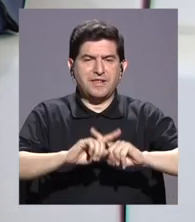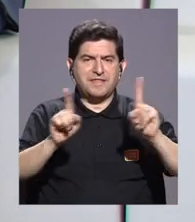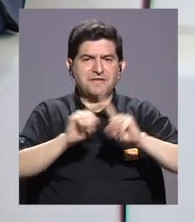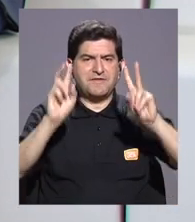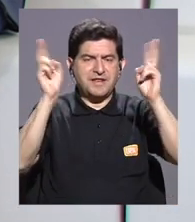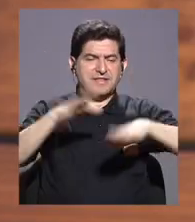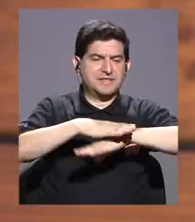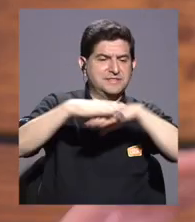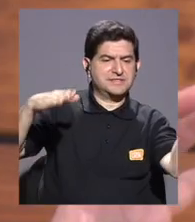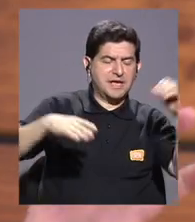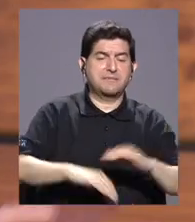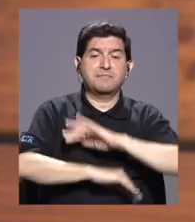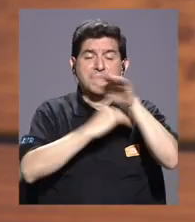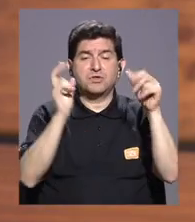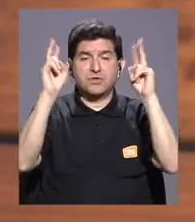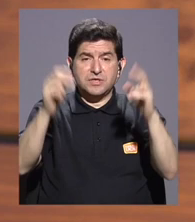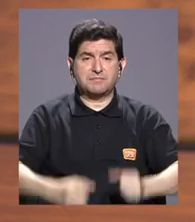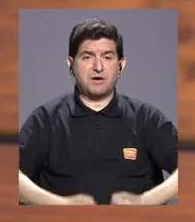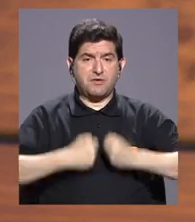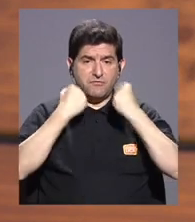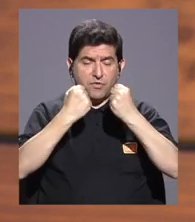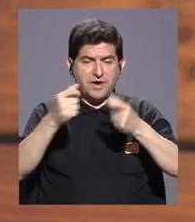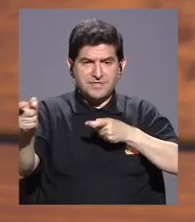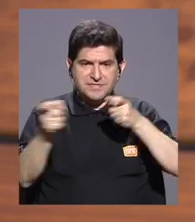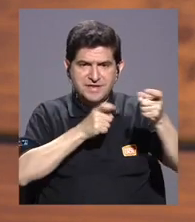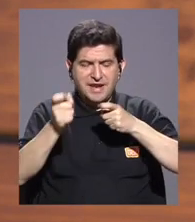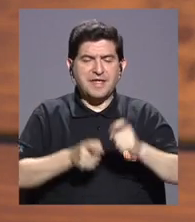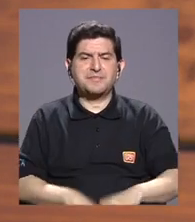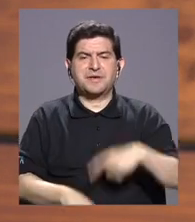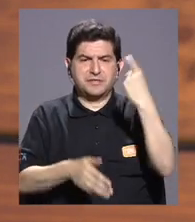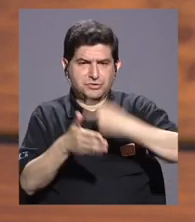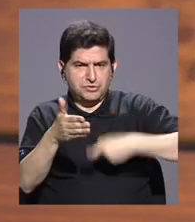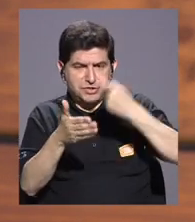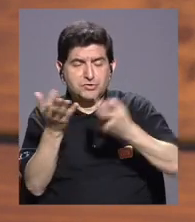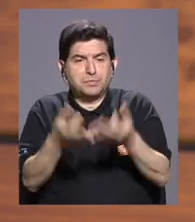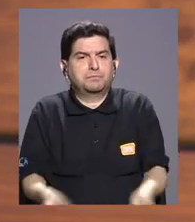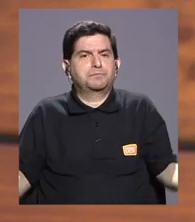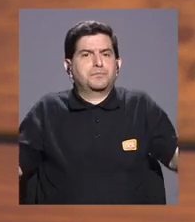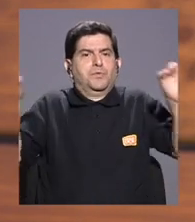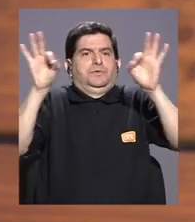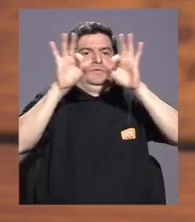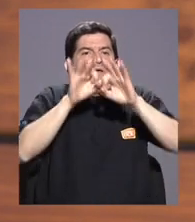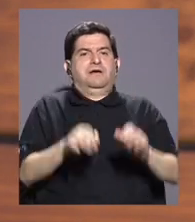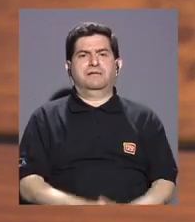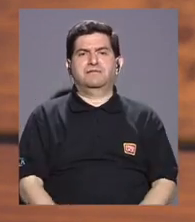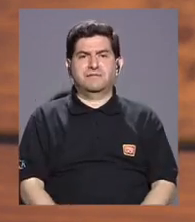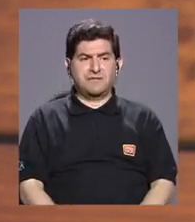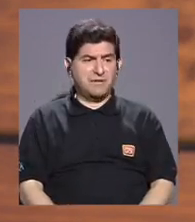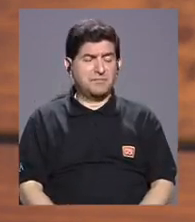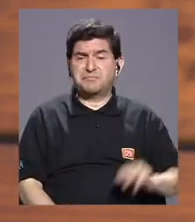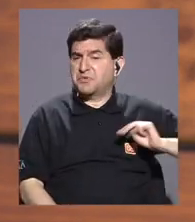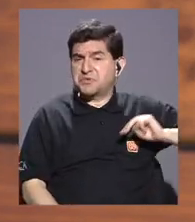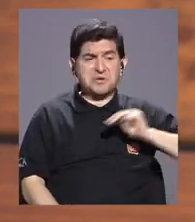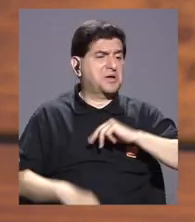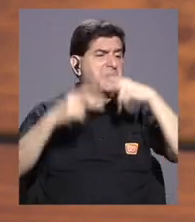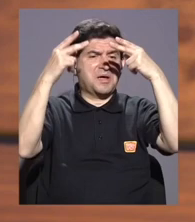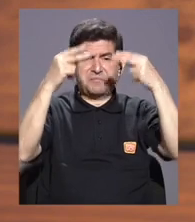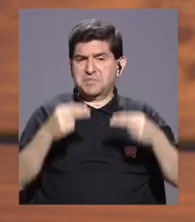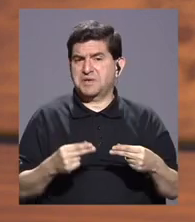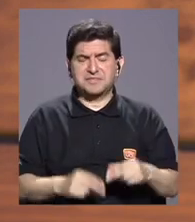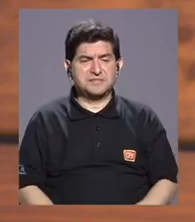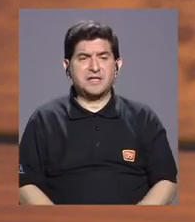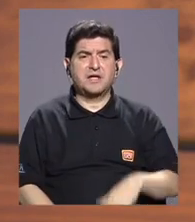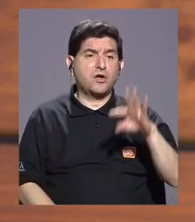muchos temas. Uh-huh. Quedó por fuera todo el tema del fortalecimiento de la administración tributaria, que es urgente porque no ha sido el Ministerio de Hacienda,